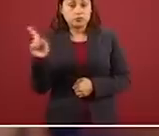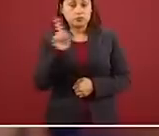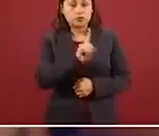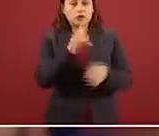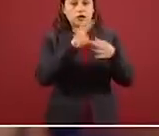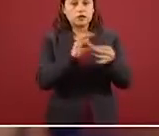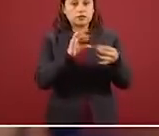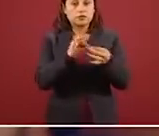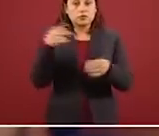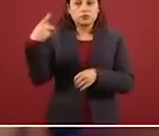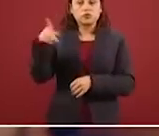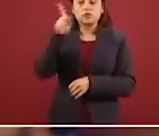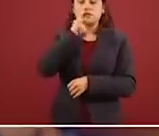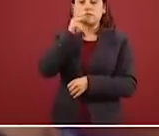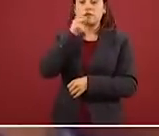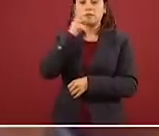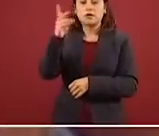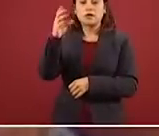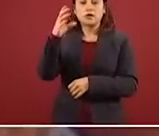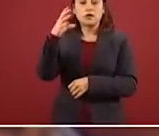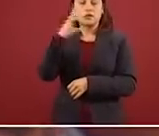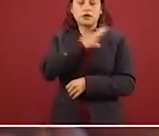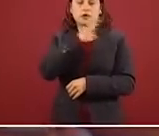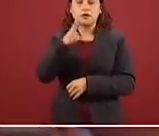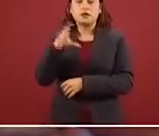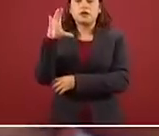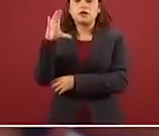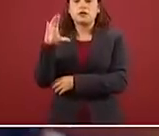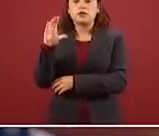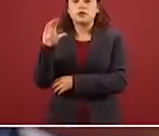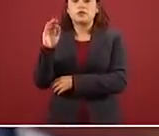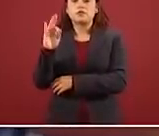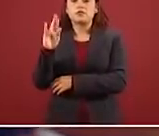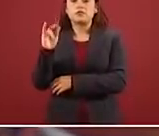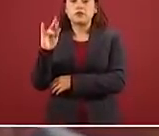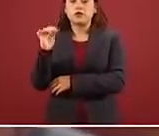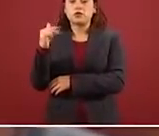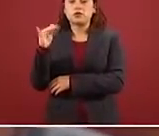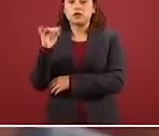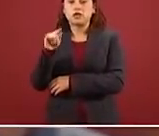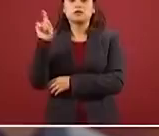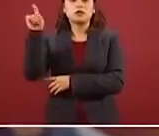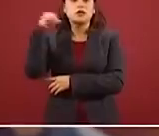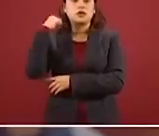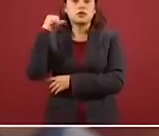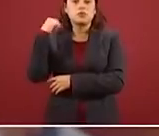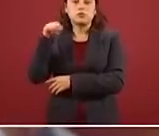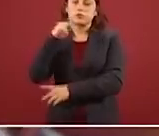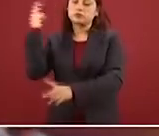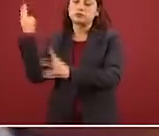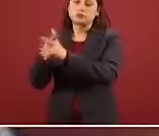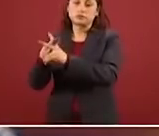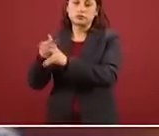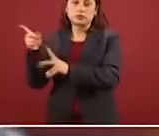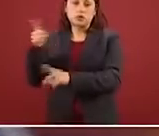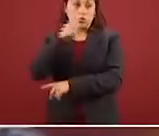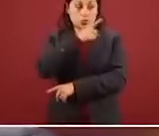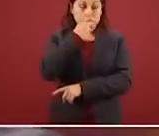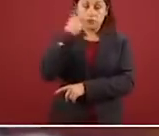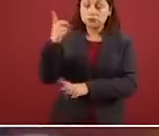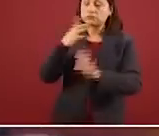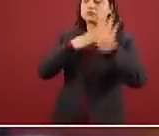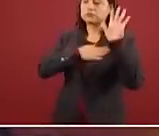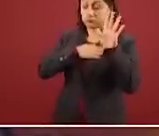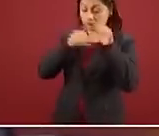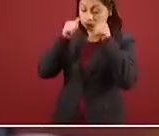padre, el coronel Fluviel González, que fue asesinado en Acapulco. Usted le prometió que pues revisaría su caso.